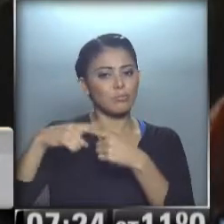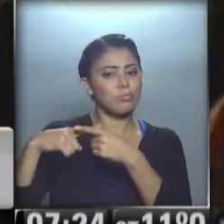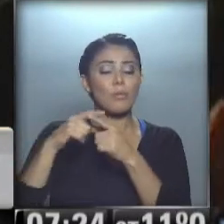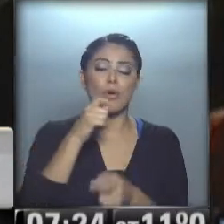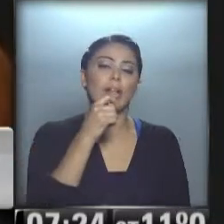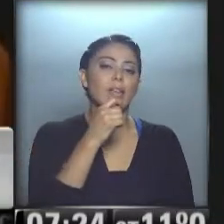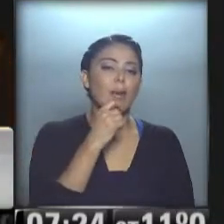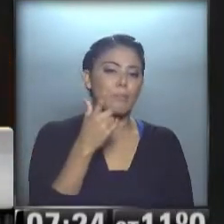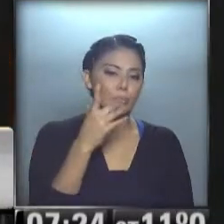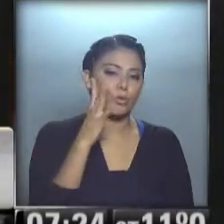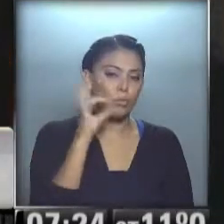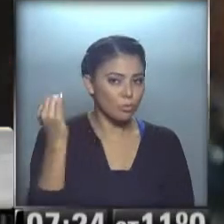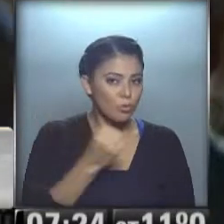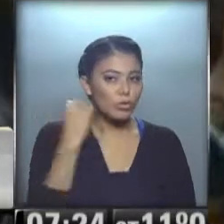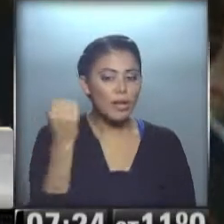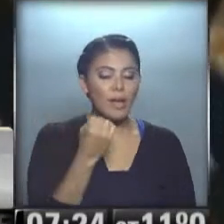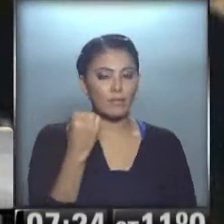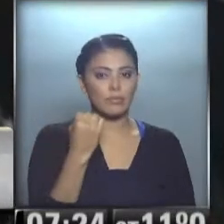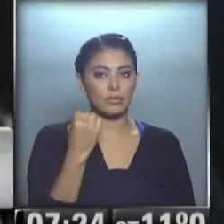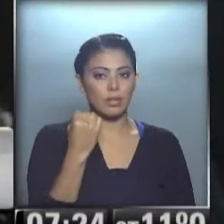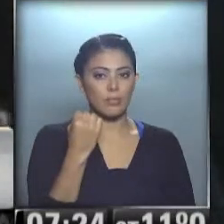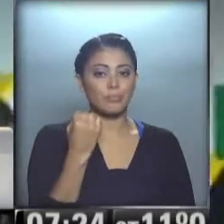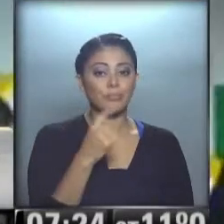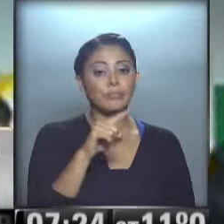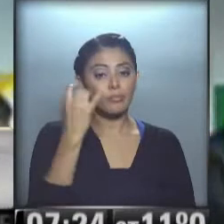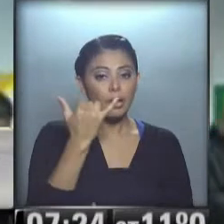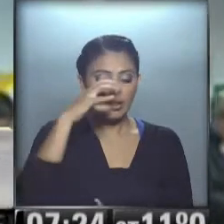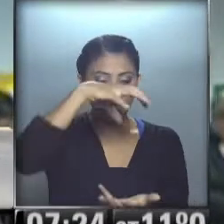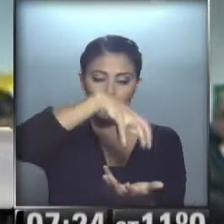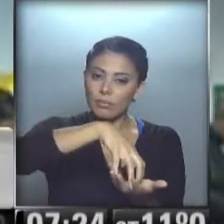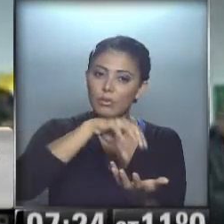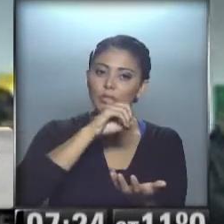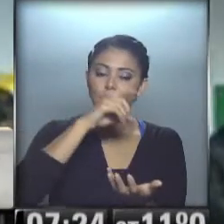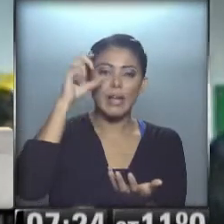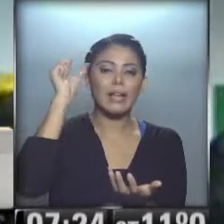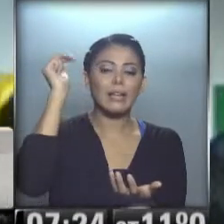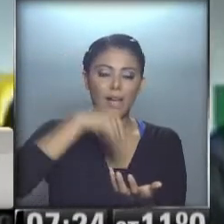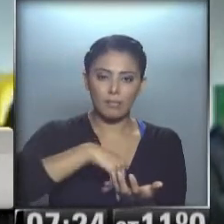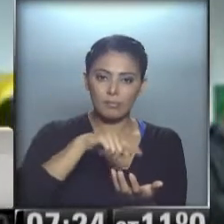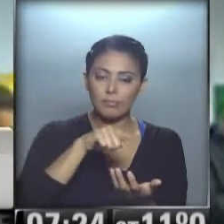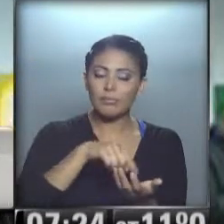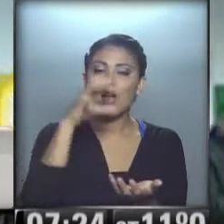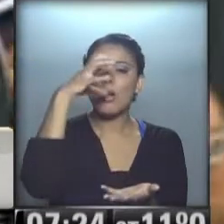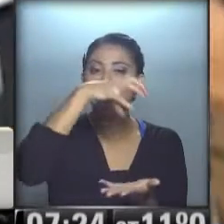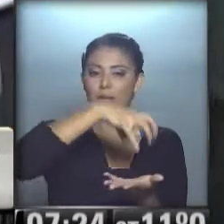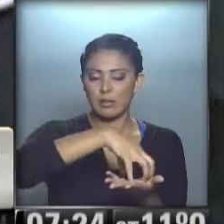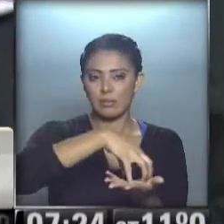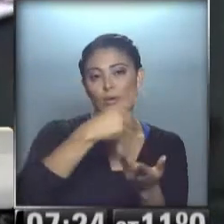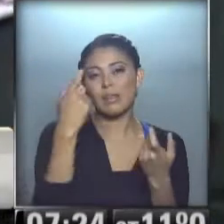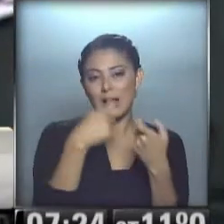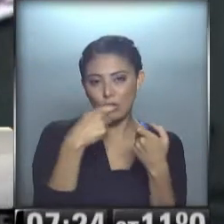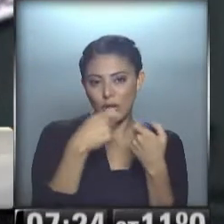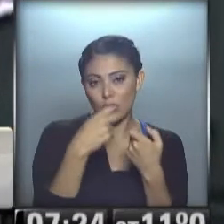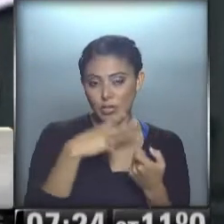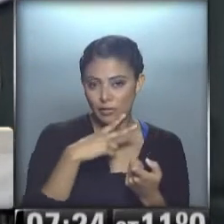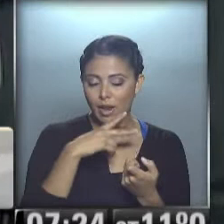por ejemplo, un dato importante, hay un organismo que se llama ICANN, que es un organismo, una asociación